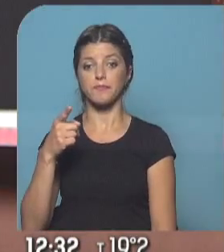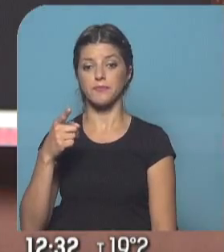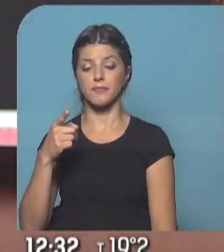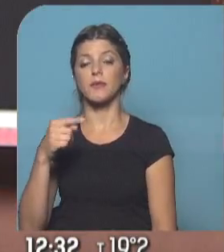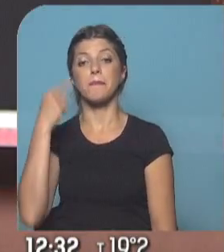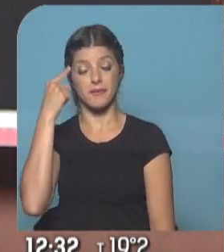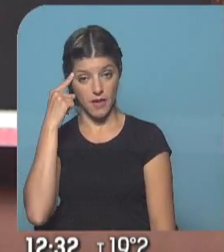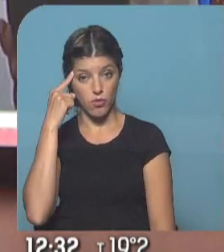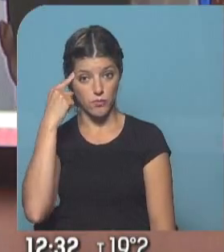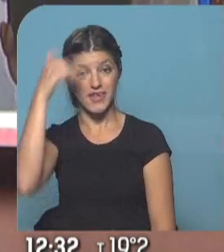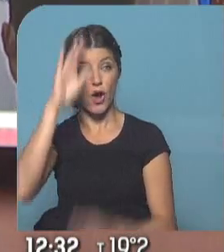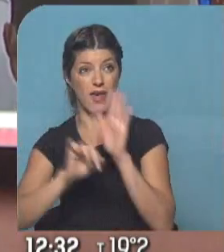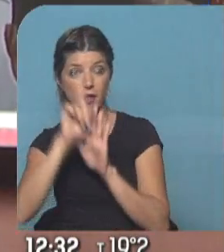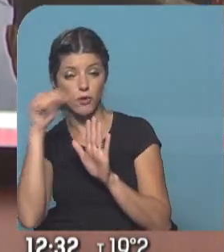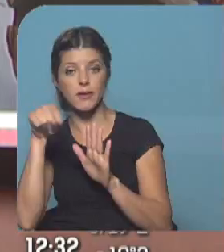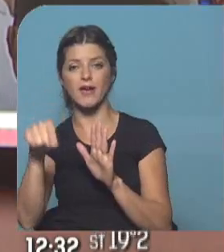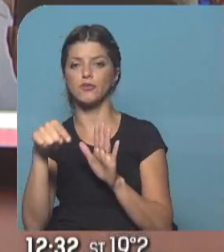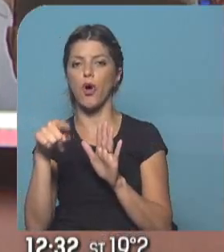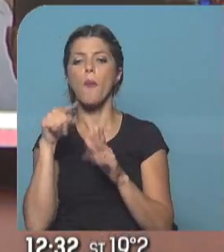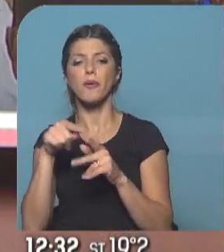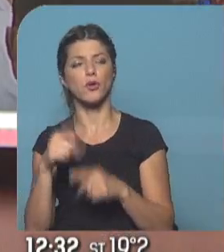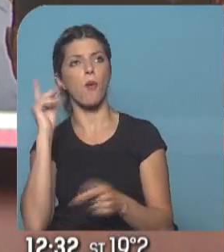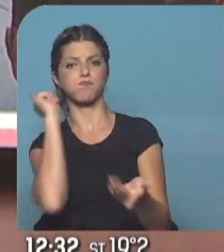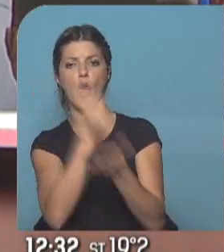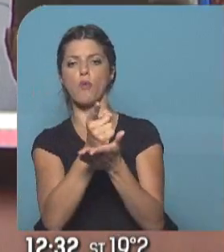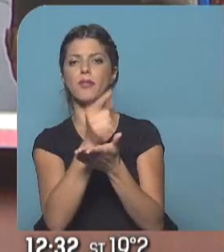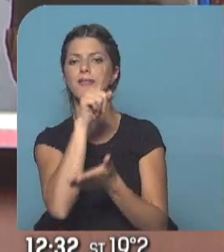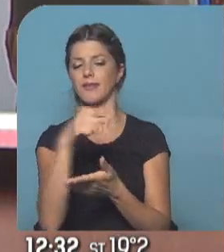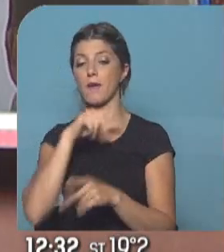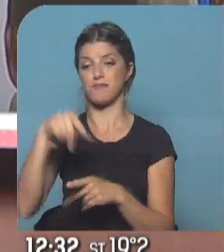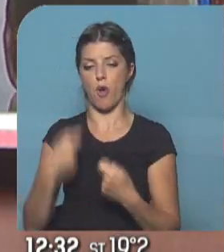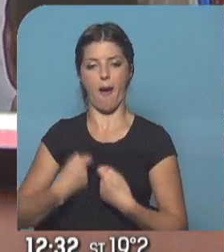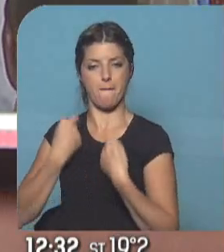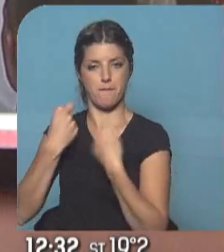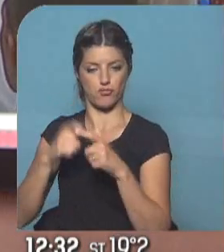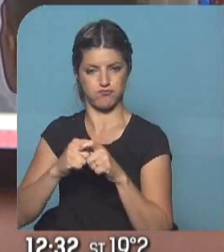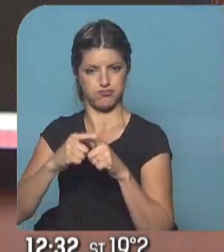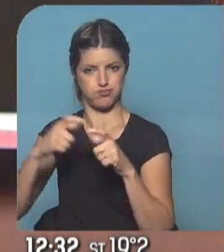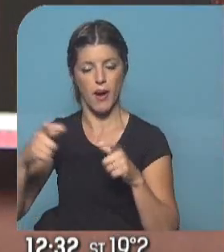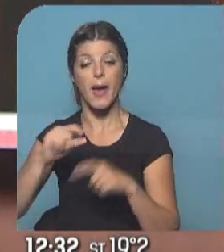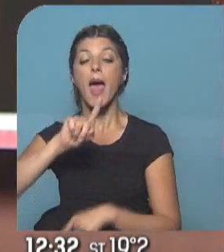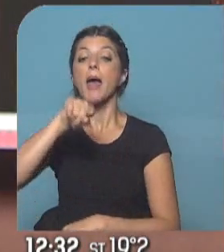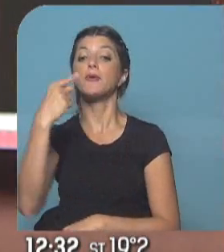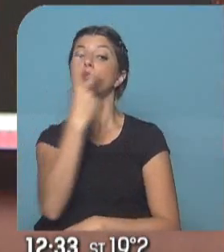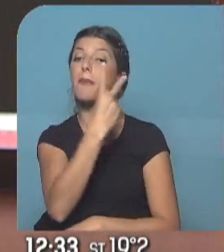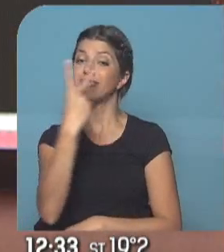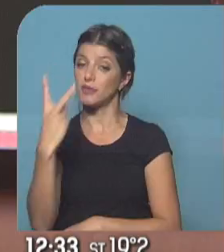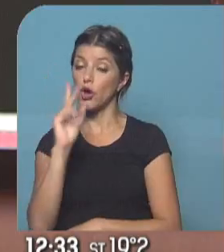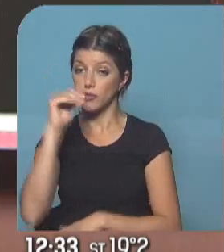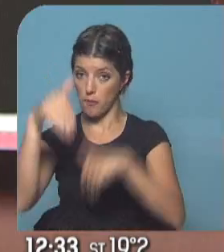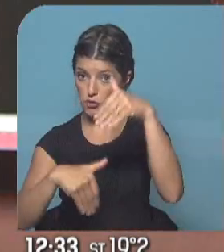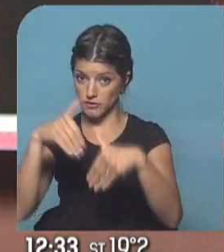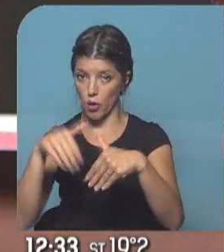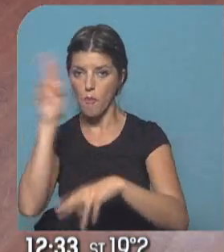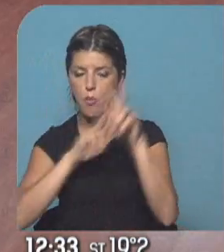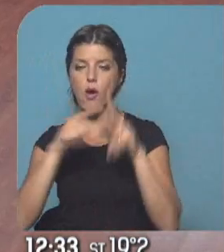Norte le significó una recuperación importante en su imagen. Ahora va a las urnas el 22 de este mes tratando de fortalecer